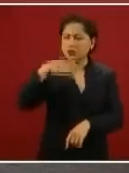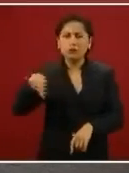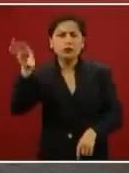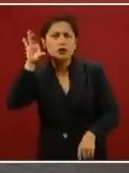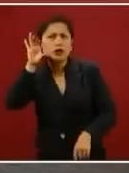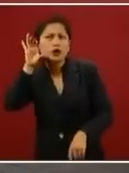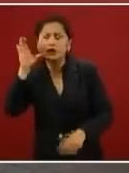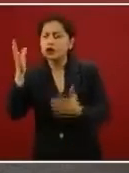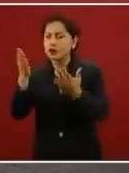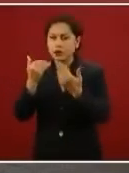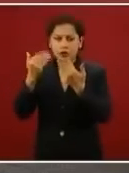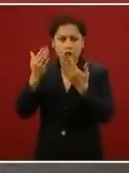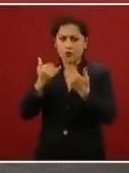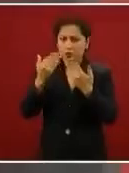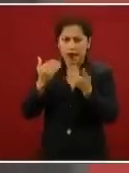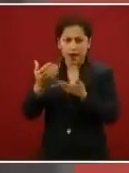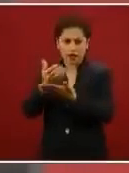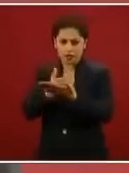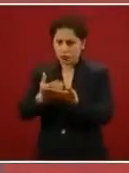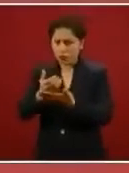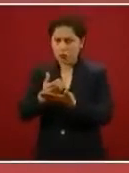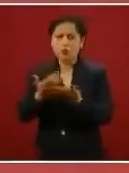Nosotros no podemos